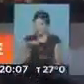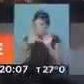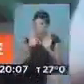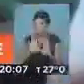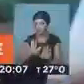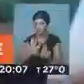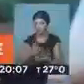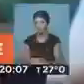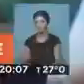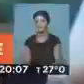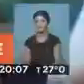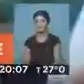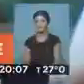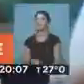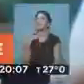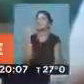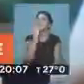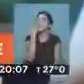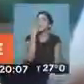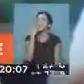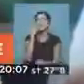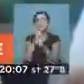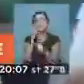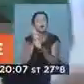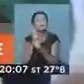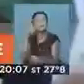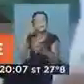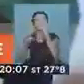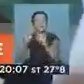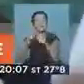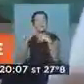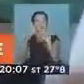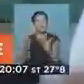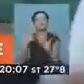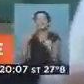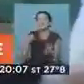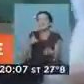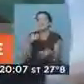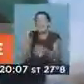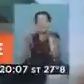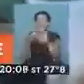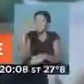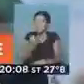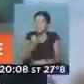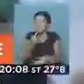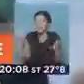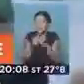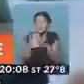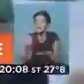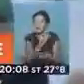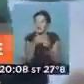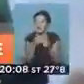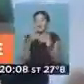trabajemos por una justicia mejor, que no sé si es la que merecemos, no estoy seguro,